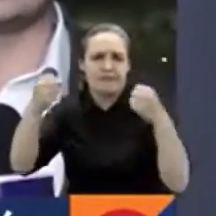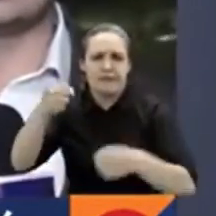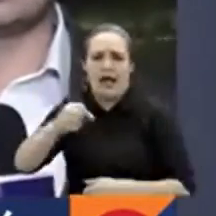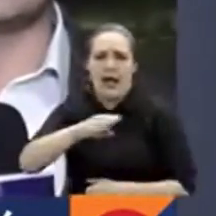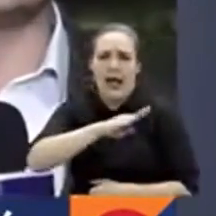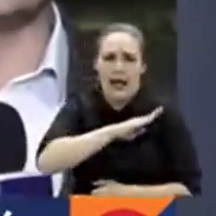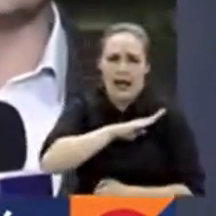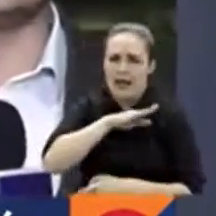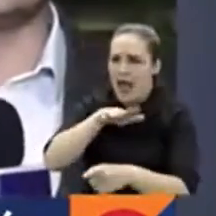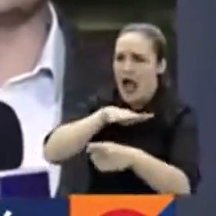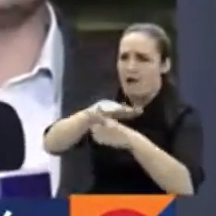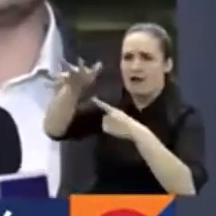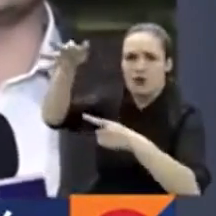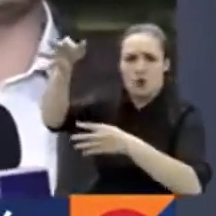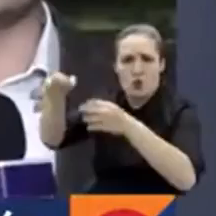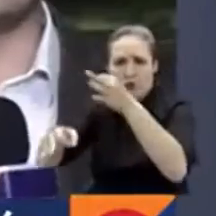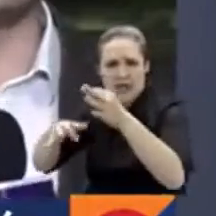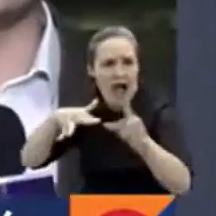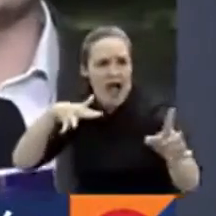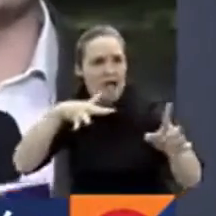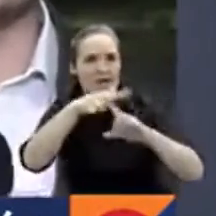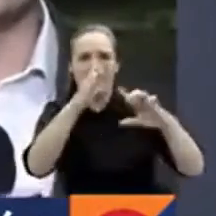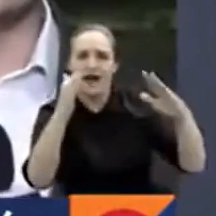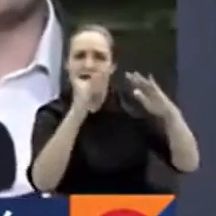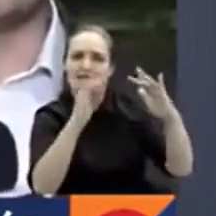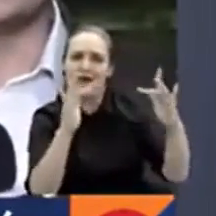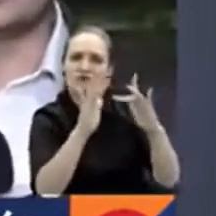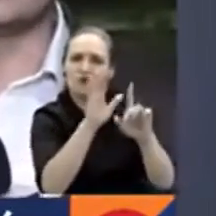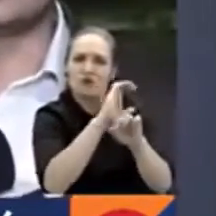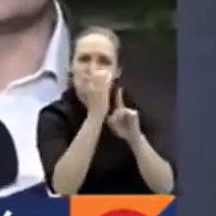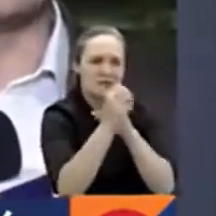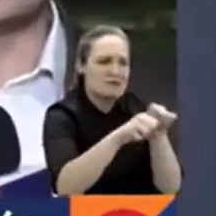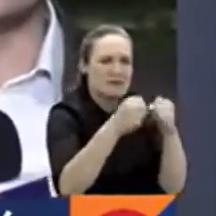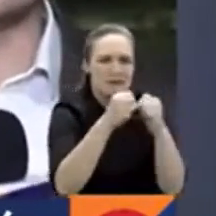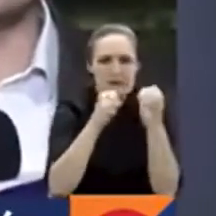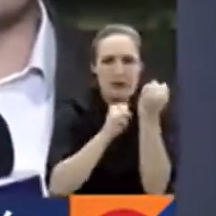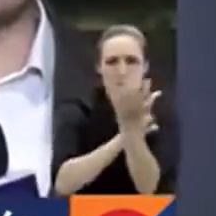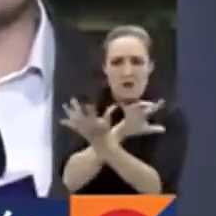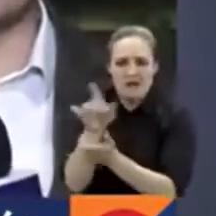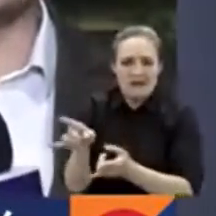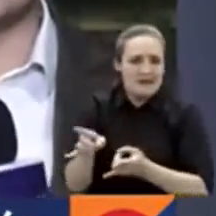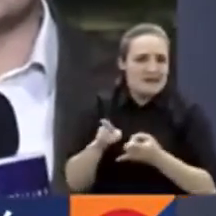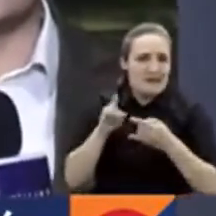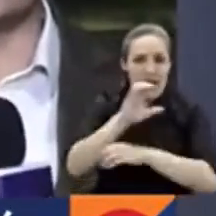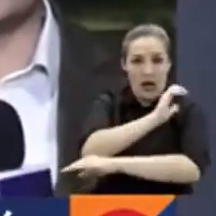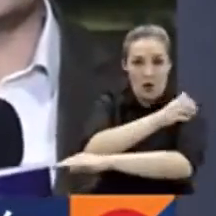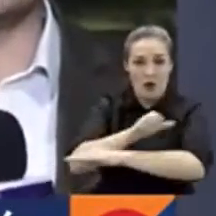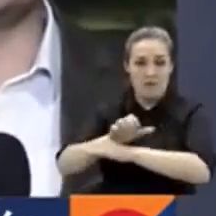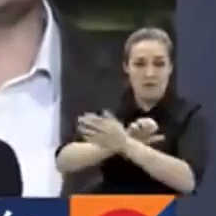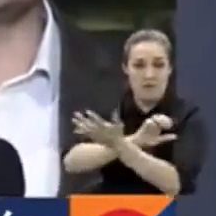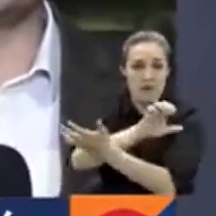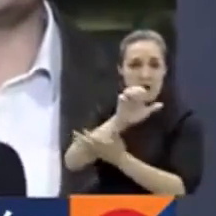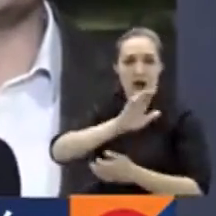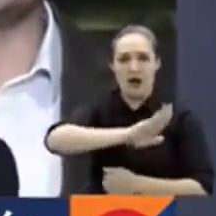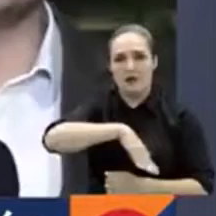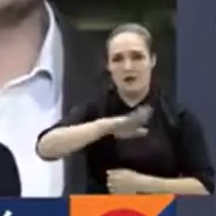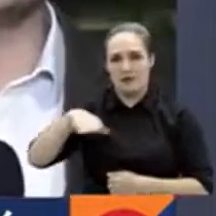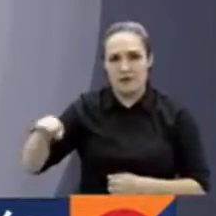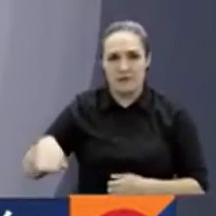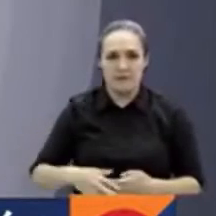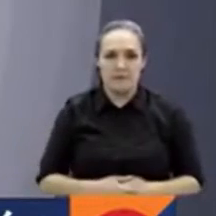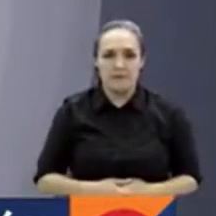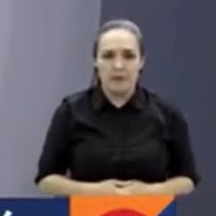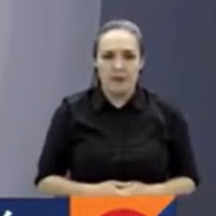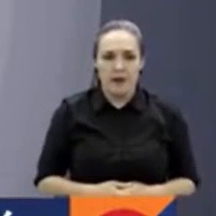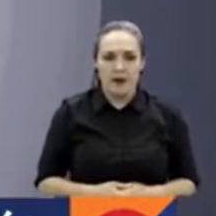Justicia y la Casa de la Cultura. La situación sigue siendo muy tensa en esta población del Bajo Cauca antioqueño.